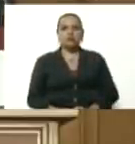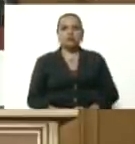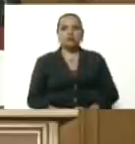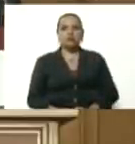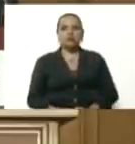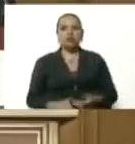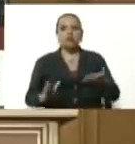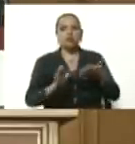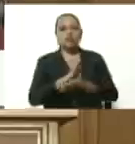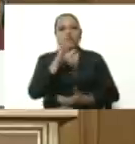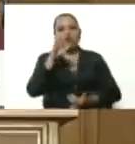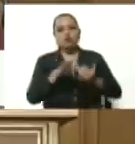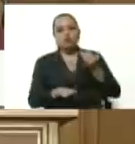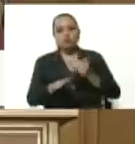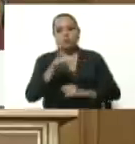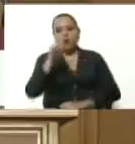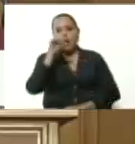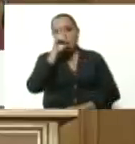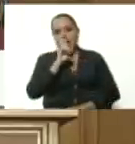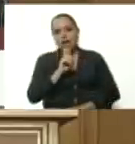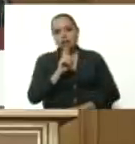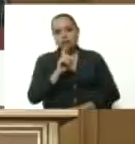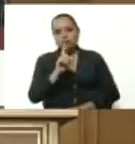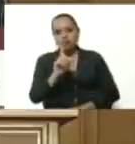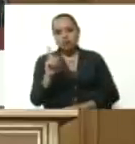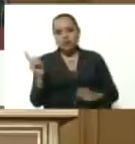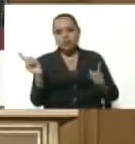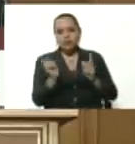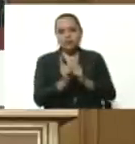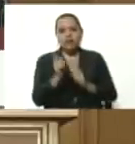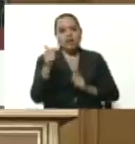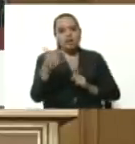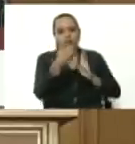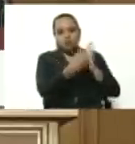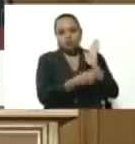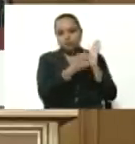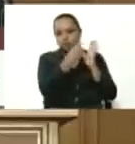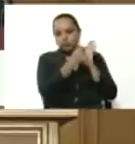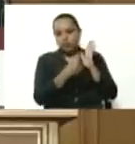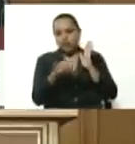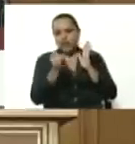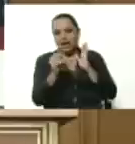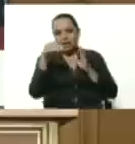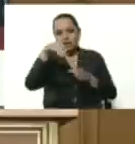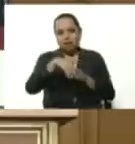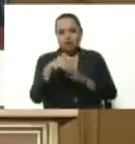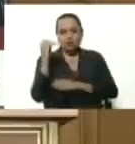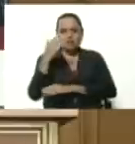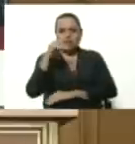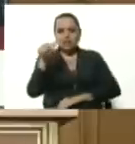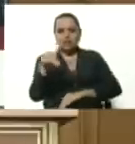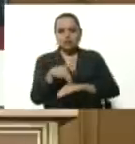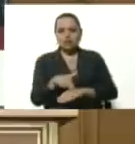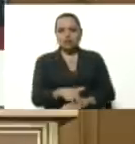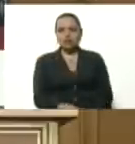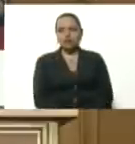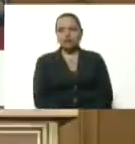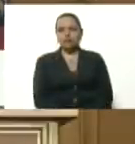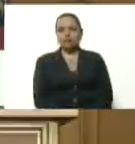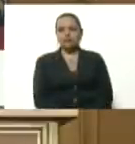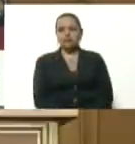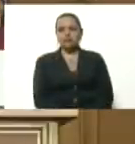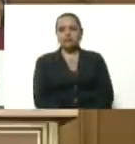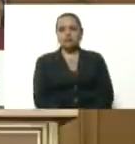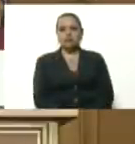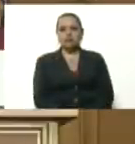del último año y medio, ya corto. Pero es que estos son documentos que reposan en este recinto, que reposan en la Asamblea Nacional, y que